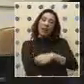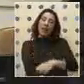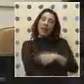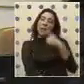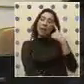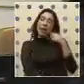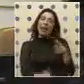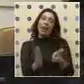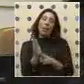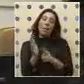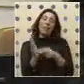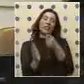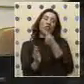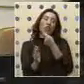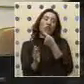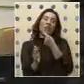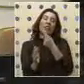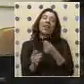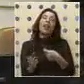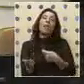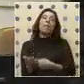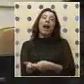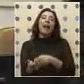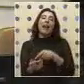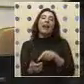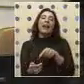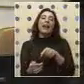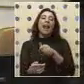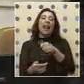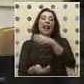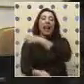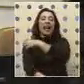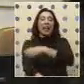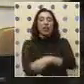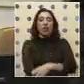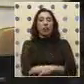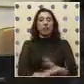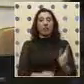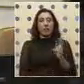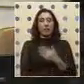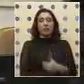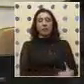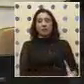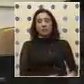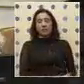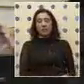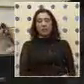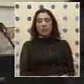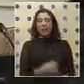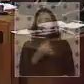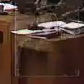manera de que los tributos verdes queden finalmente en la administración regional. He dicho, señor presidente, muchas gracias.